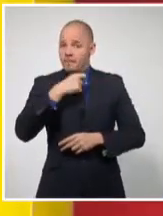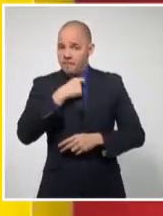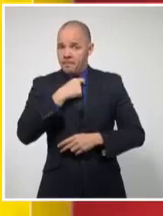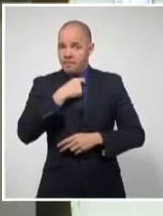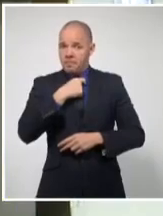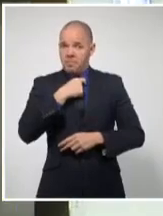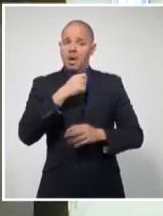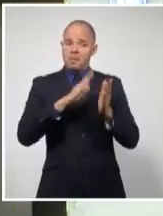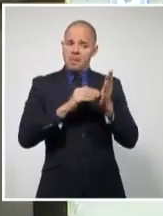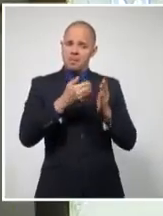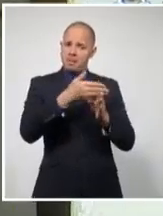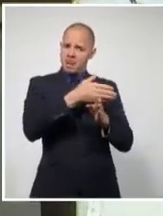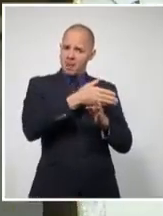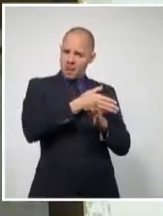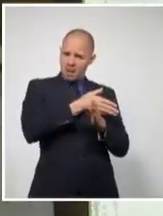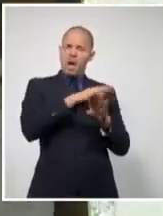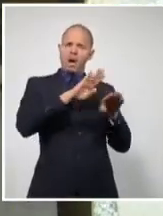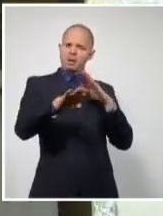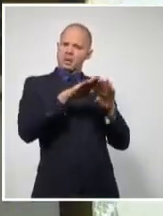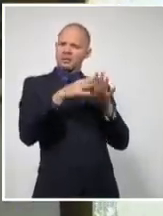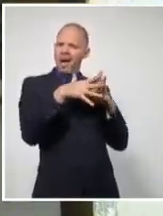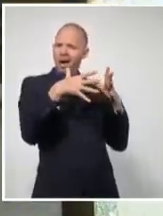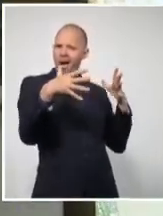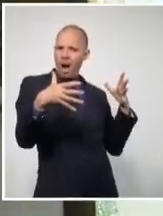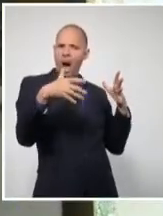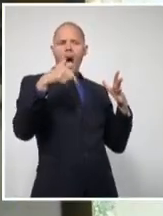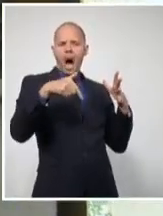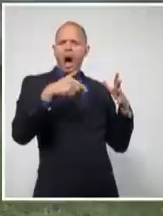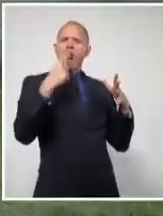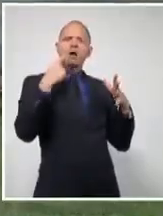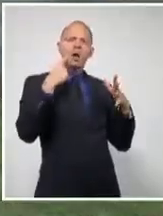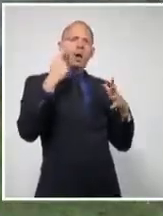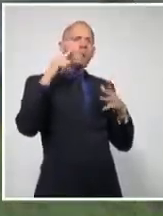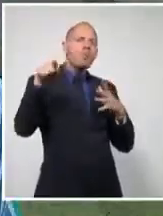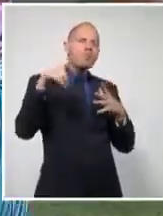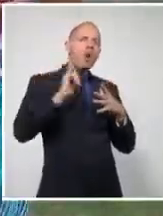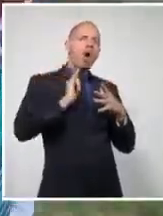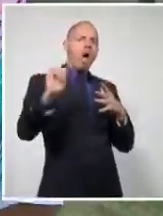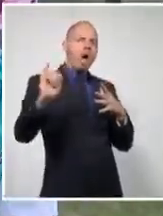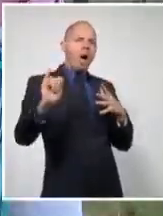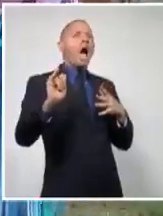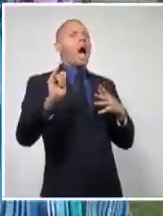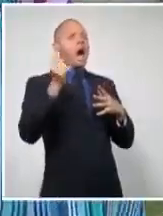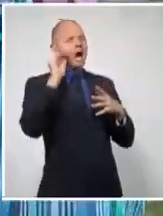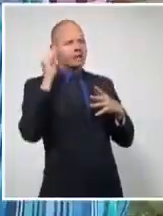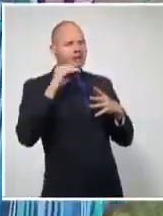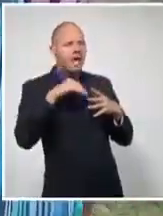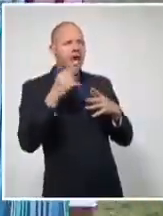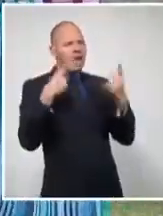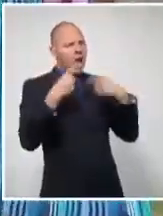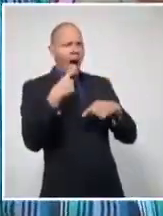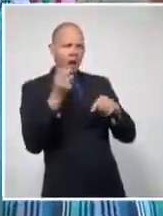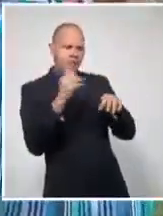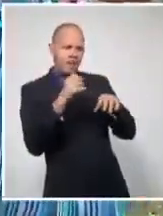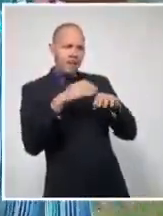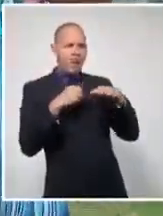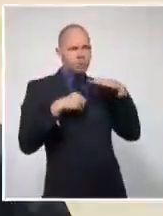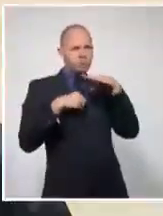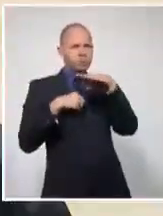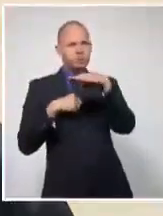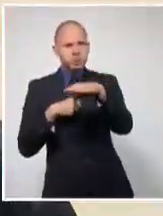las grandes unidades comerciales. Ahora se intenta llegar a más lugares a partir de la disponibilidad de productos, transporte y